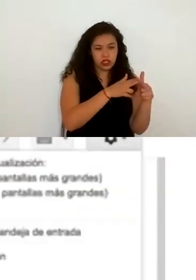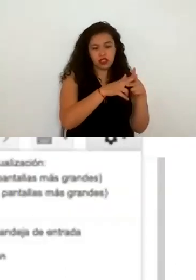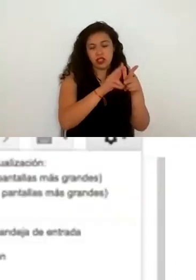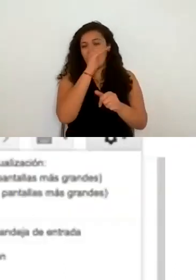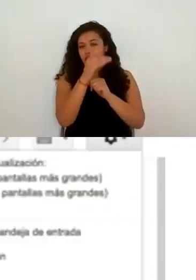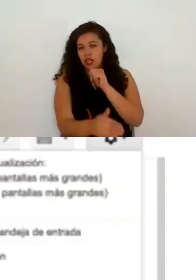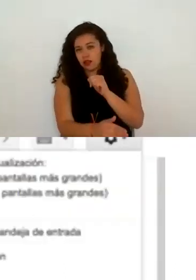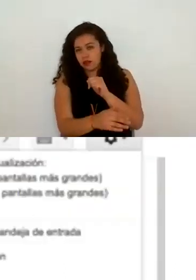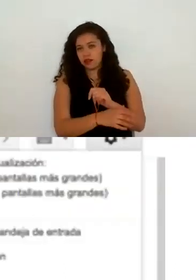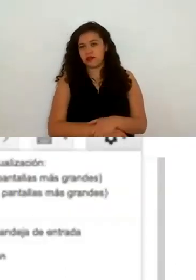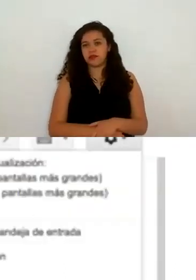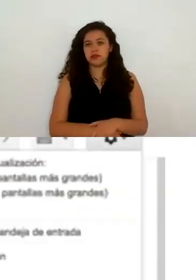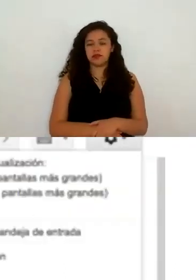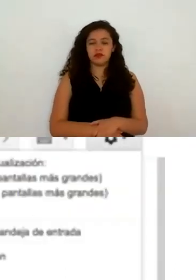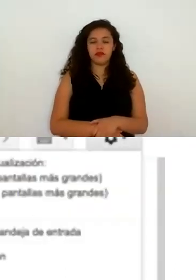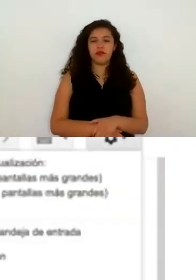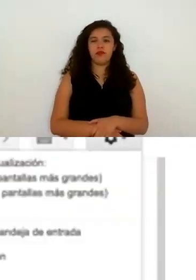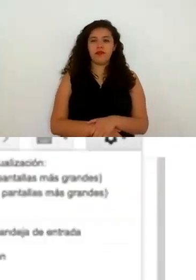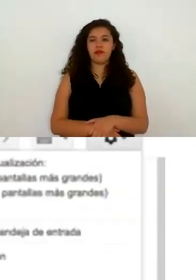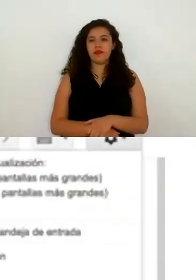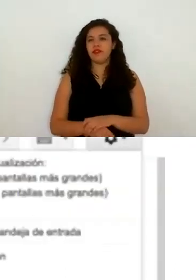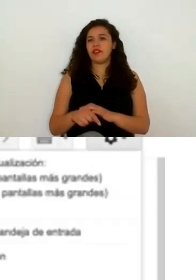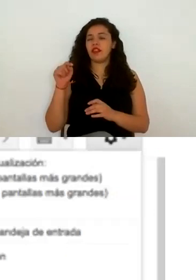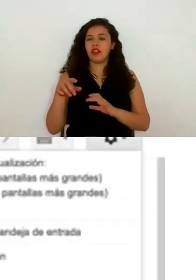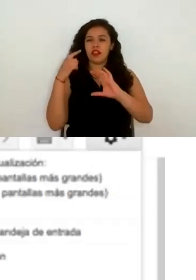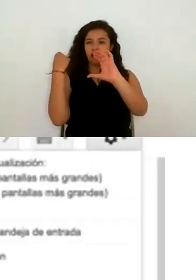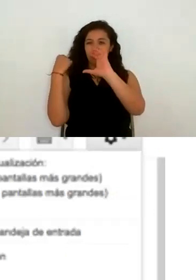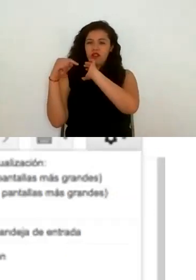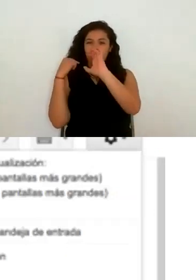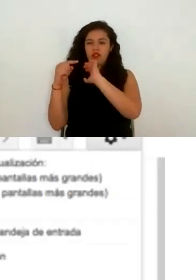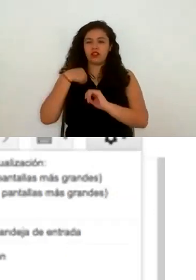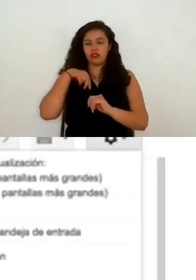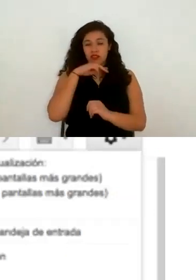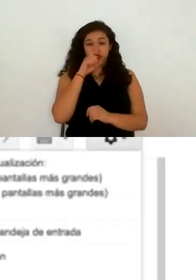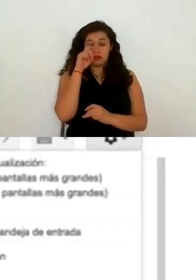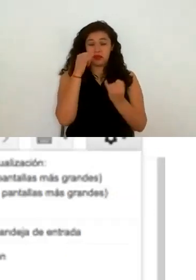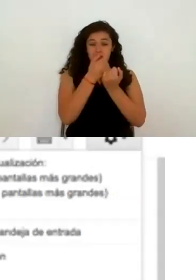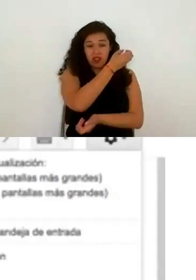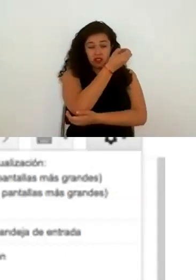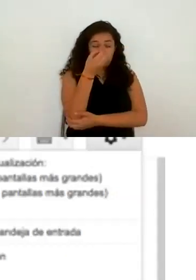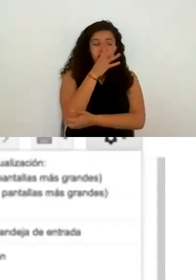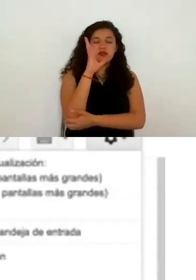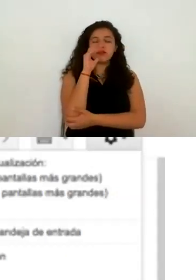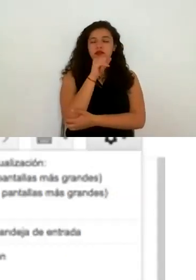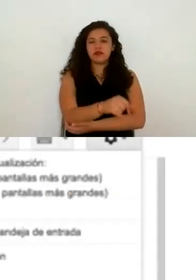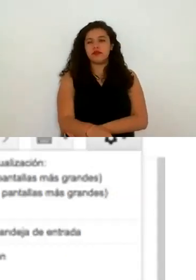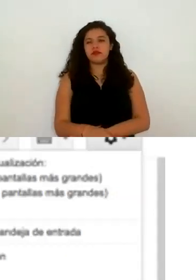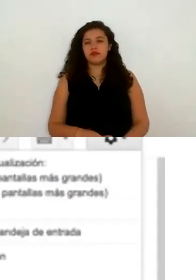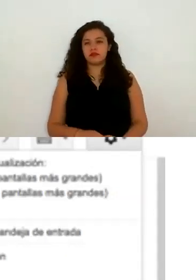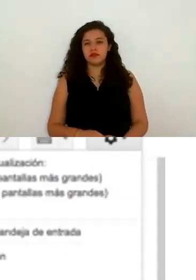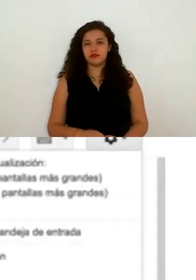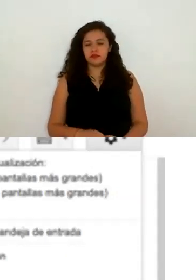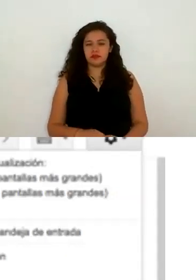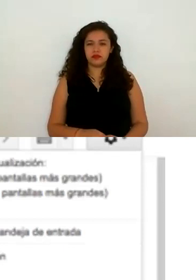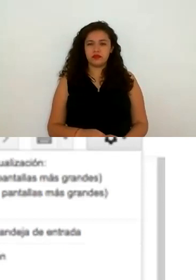cierre. En cambio, aquí en el correo electrónico no podríamos llevar ese seguimiento, ¿sí? Porque puede ser que en su